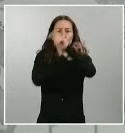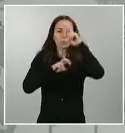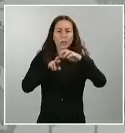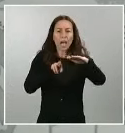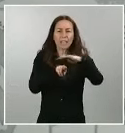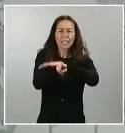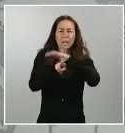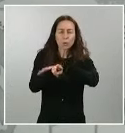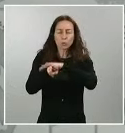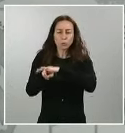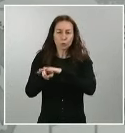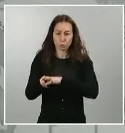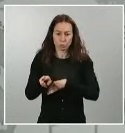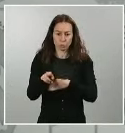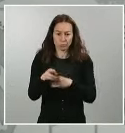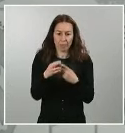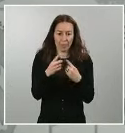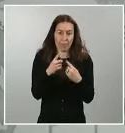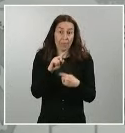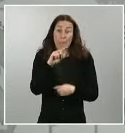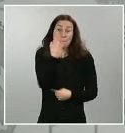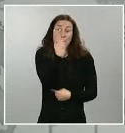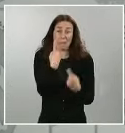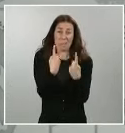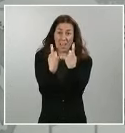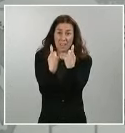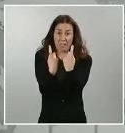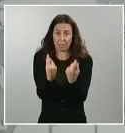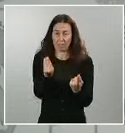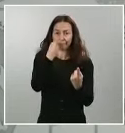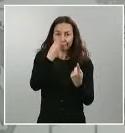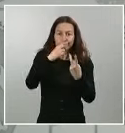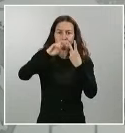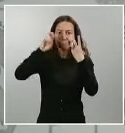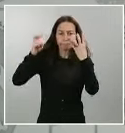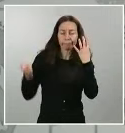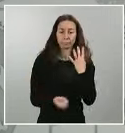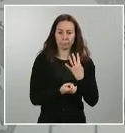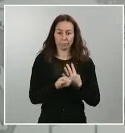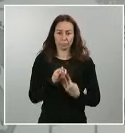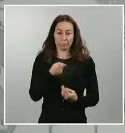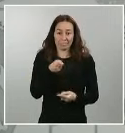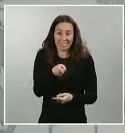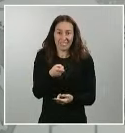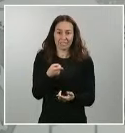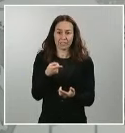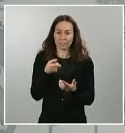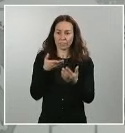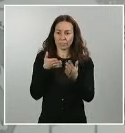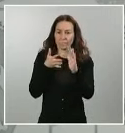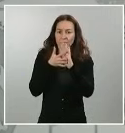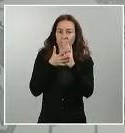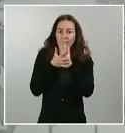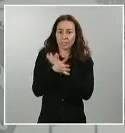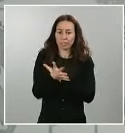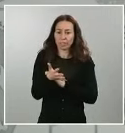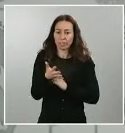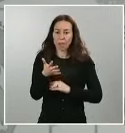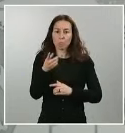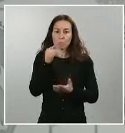un mercado global está siendo tan agresivo como lo estamos viendo y hace en consecuencia difícil acceder a ciertos suministros